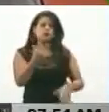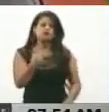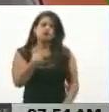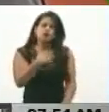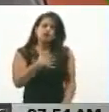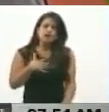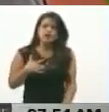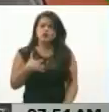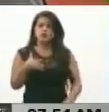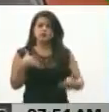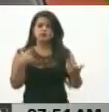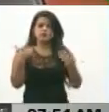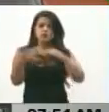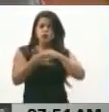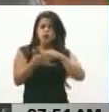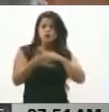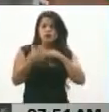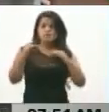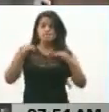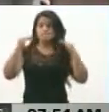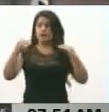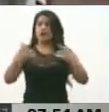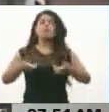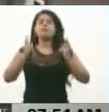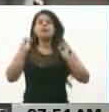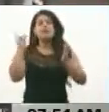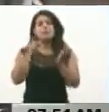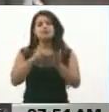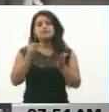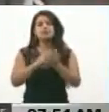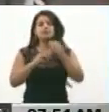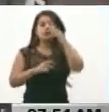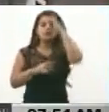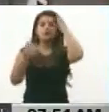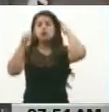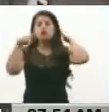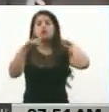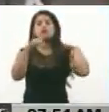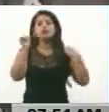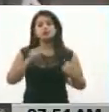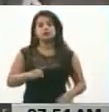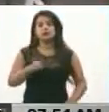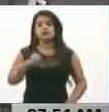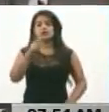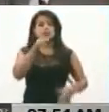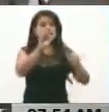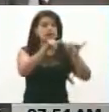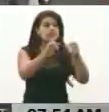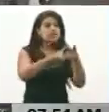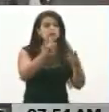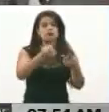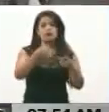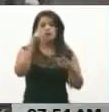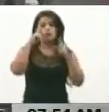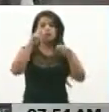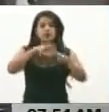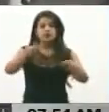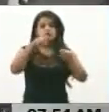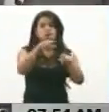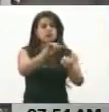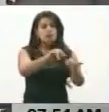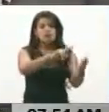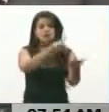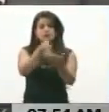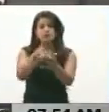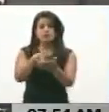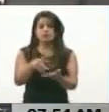un estándar, una tecnología que permita la participación de mi pueblo, de mis ingenieros, de mis investigadores, y eso es lo